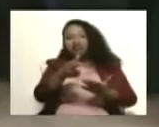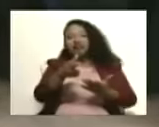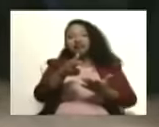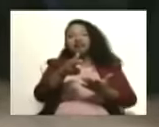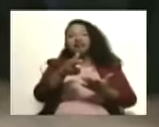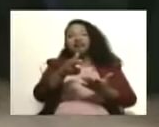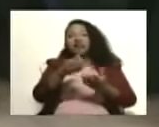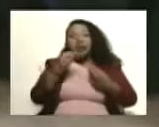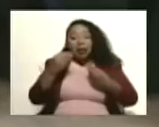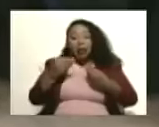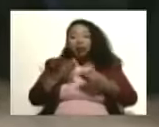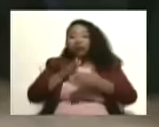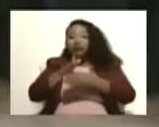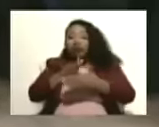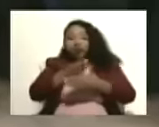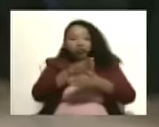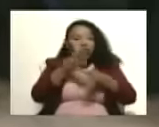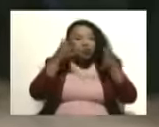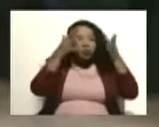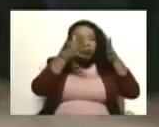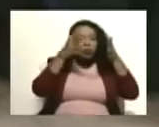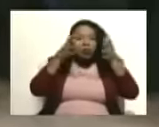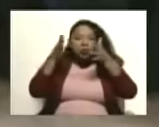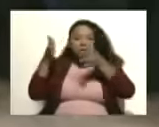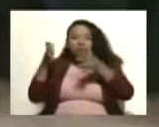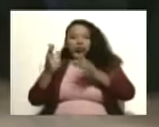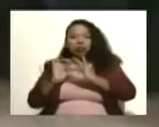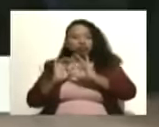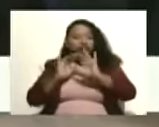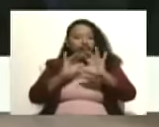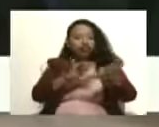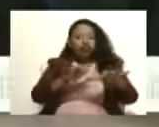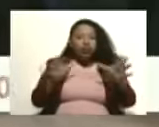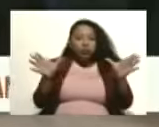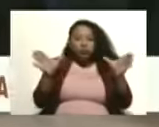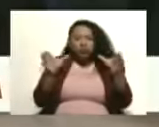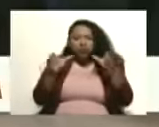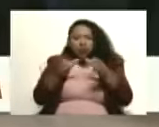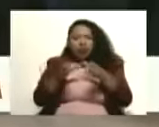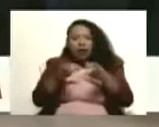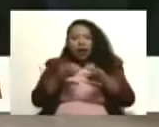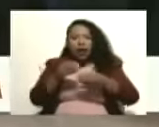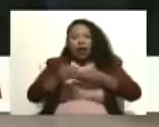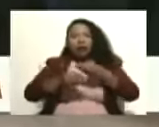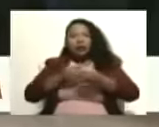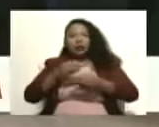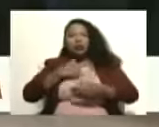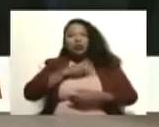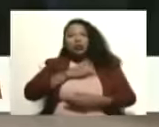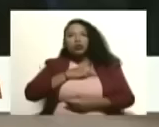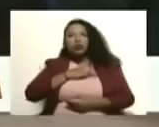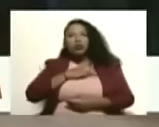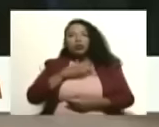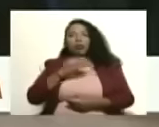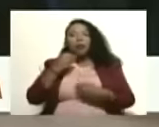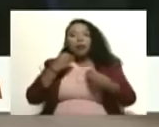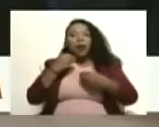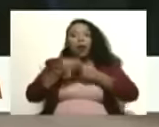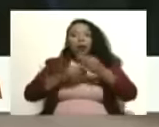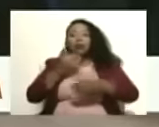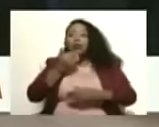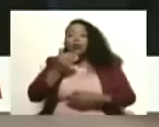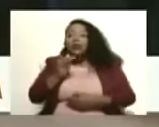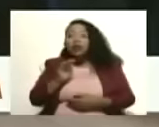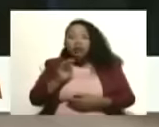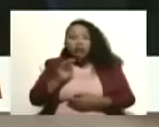peñeros para dirigirse a las concentraciones multitudinarias que hemos tenido para la fiesta de la